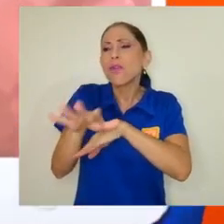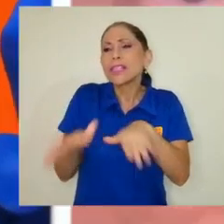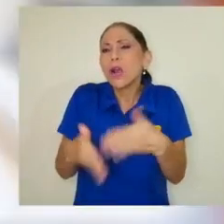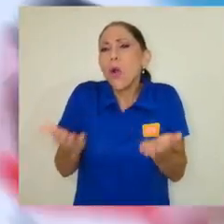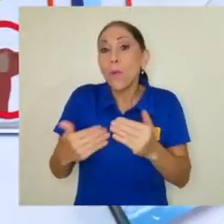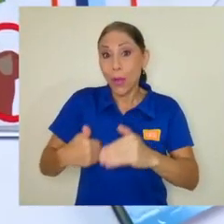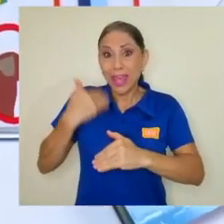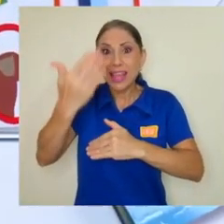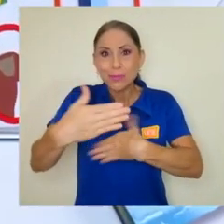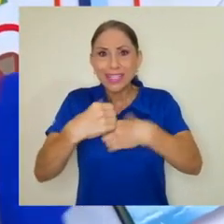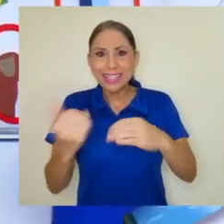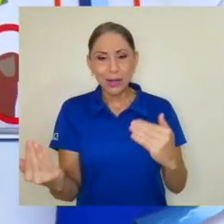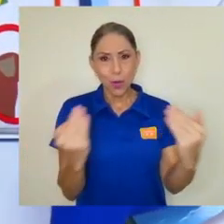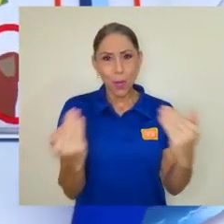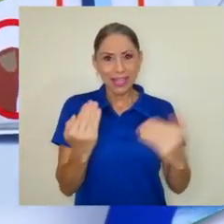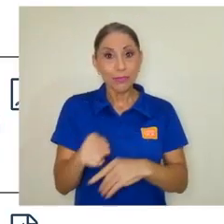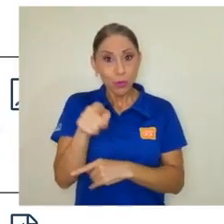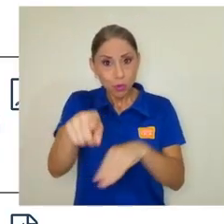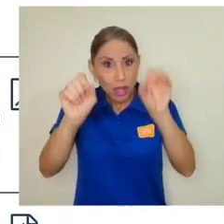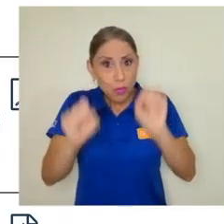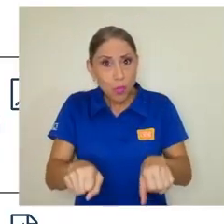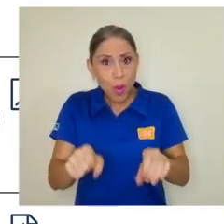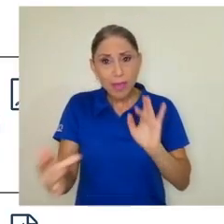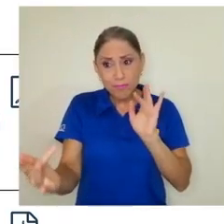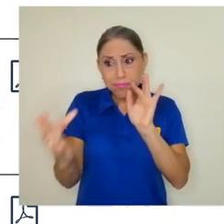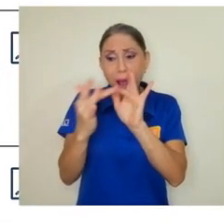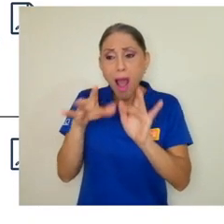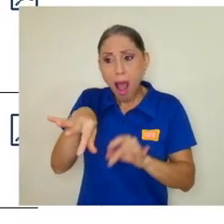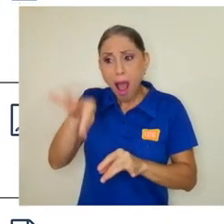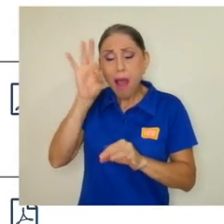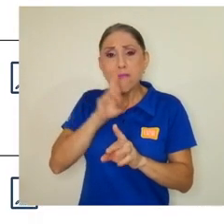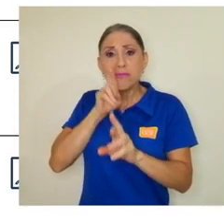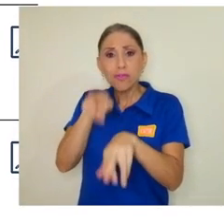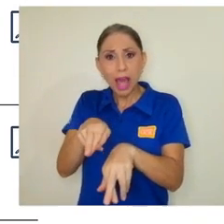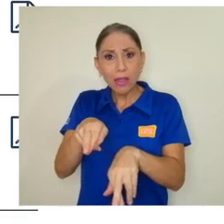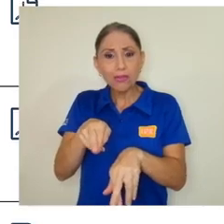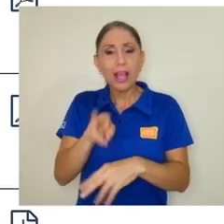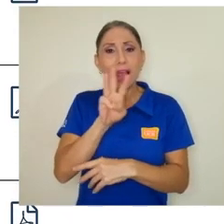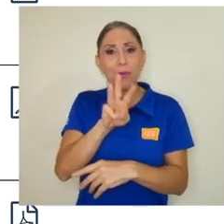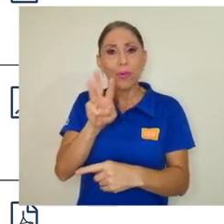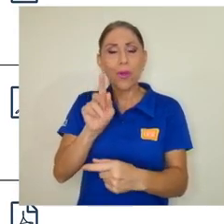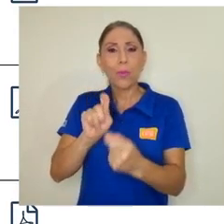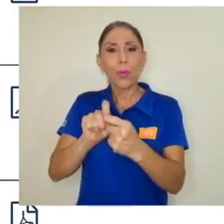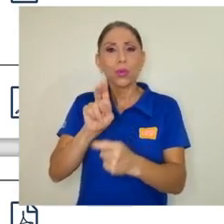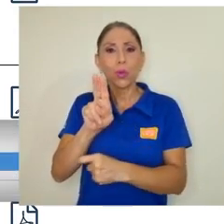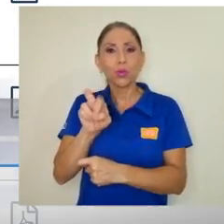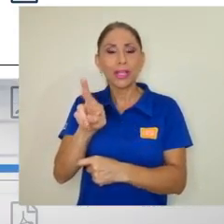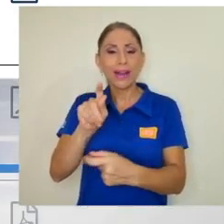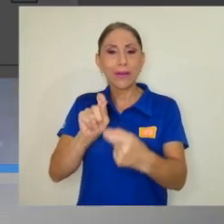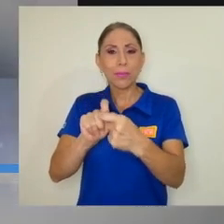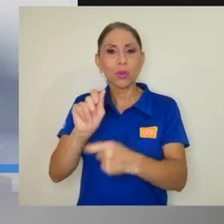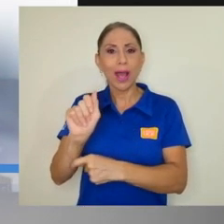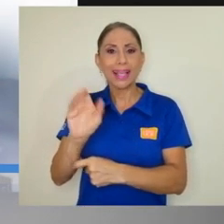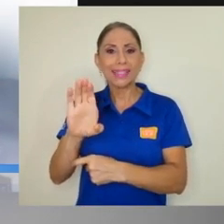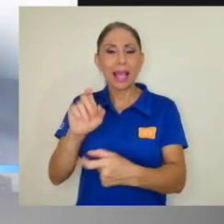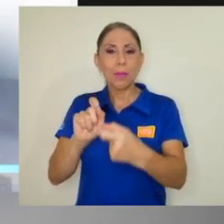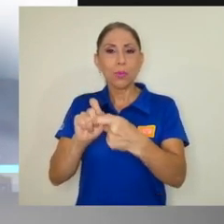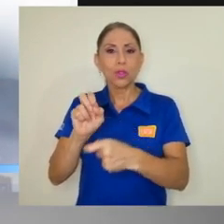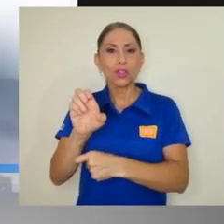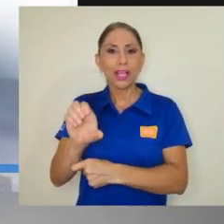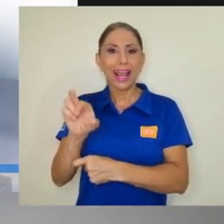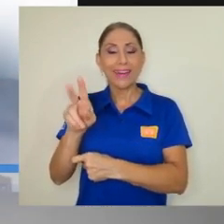en este nuevo periodo de 2022. Ya se proyecta efectuar este tipo de investigación en otras redes sociales con el fin de